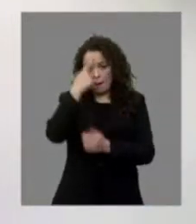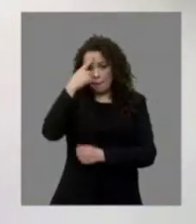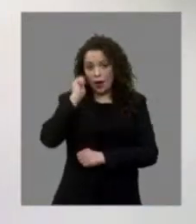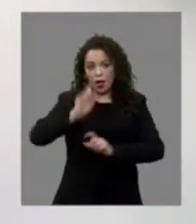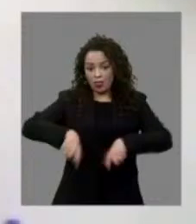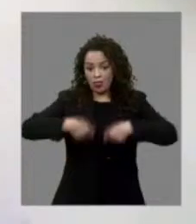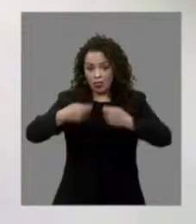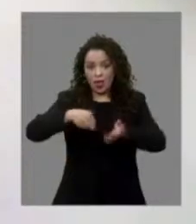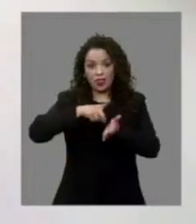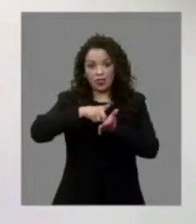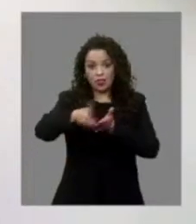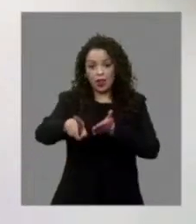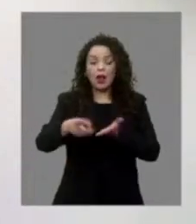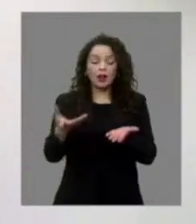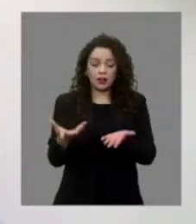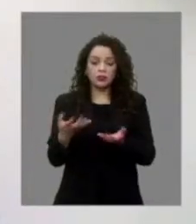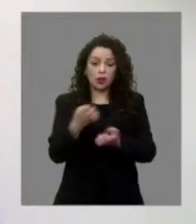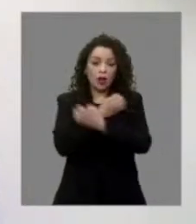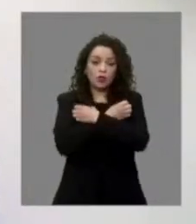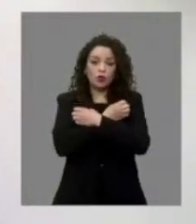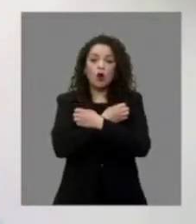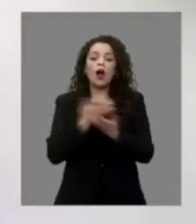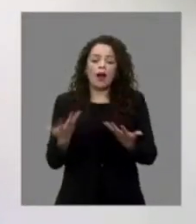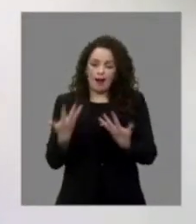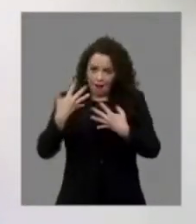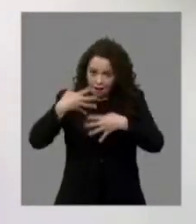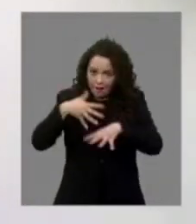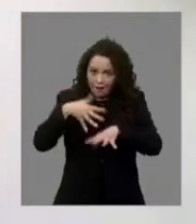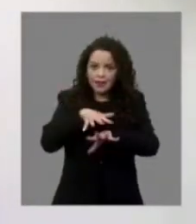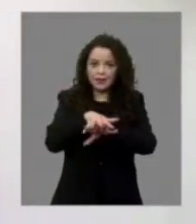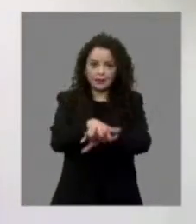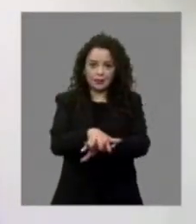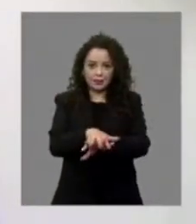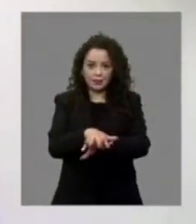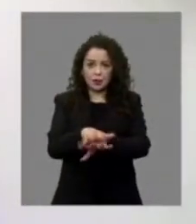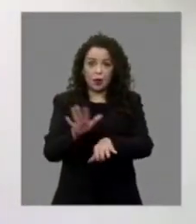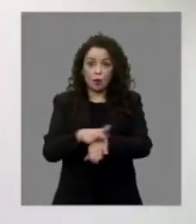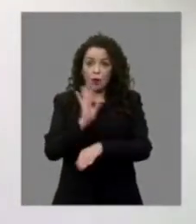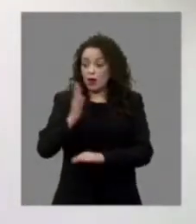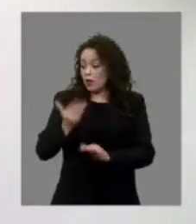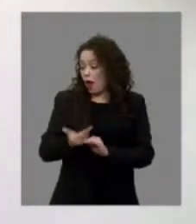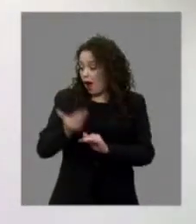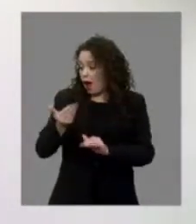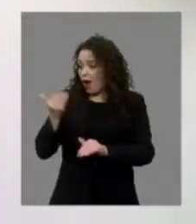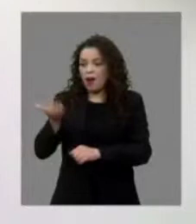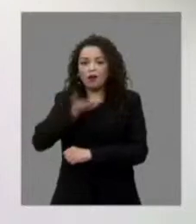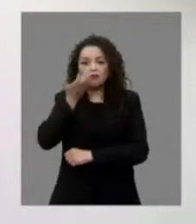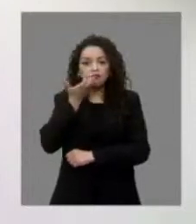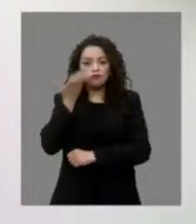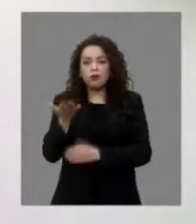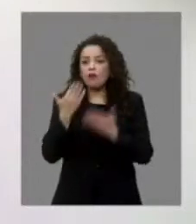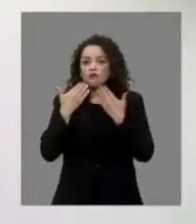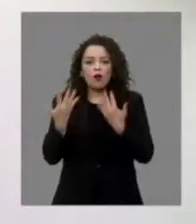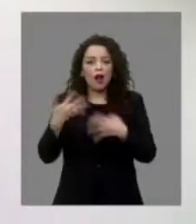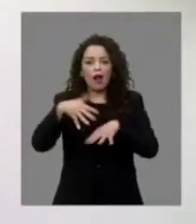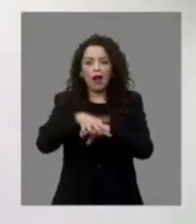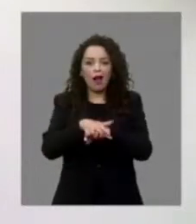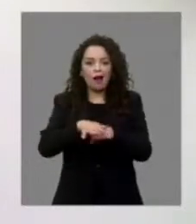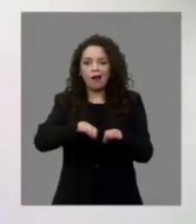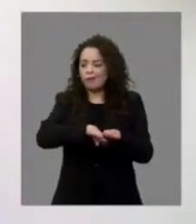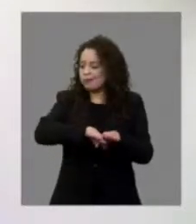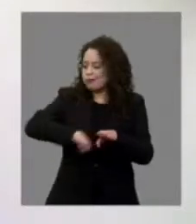educación inclusiva que ya excluye, convencionalmente hablando, esta educación de